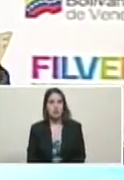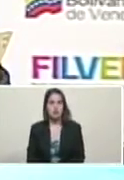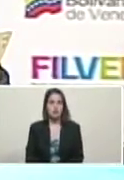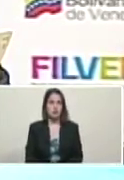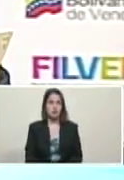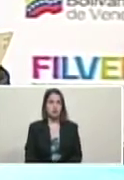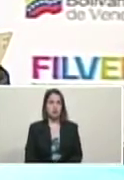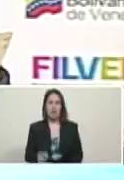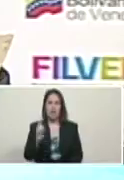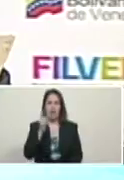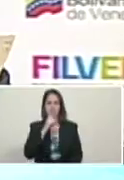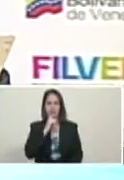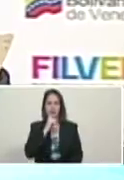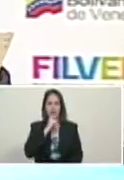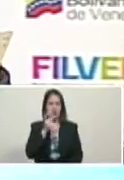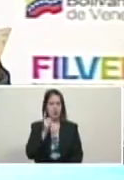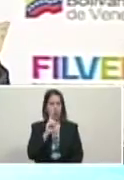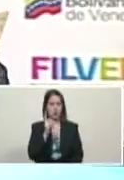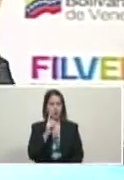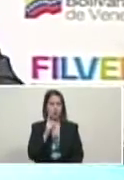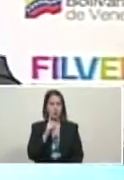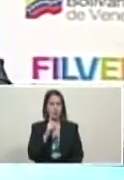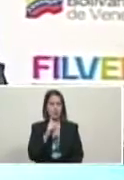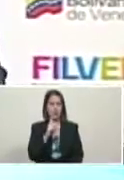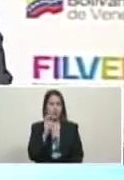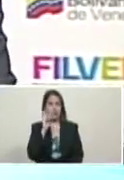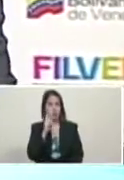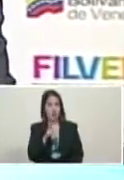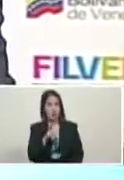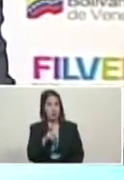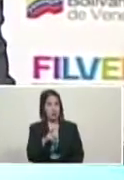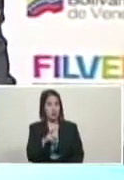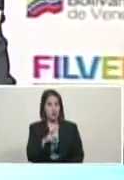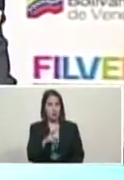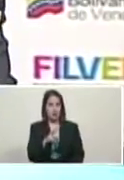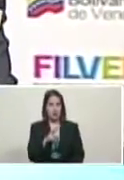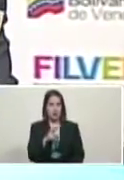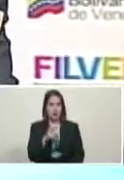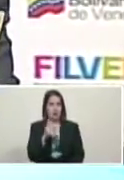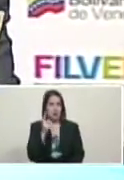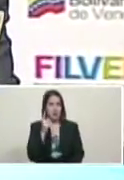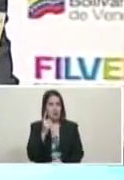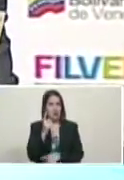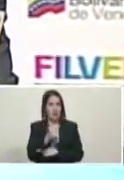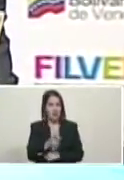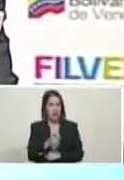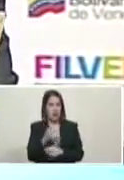Ah, no, no es tan difícil, no, no, no, no. Pero todo esto debería ser en Petro, ¿ves?